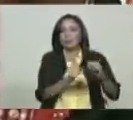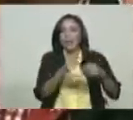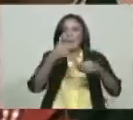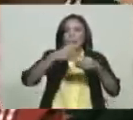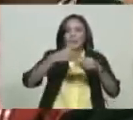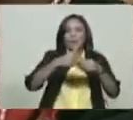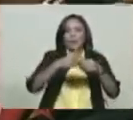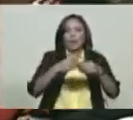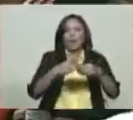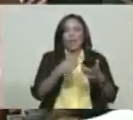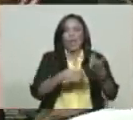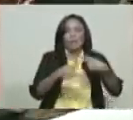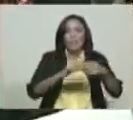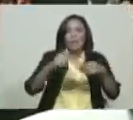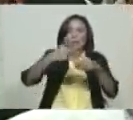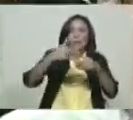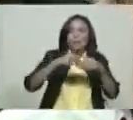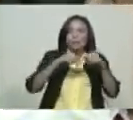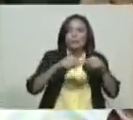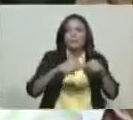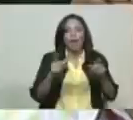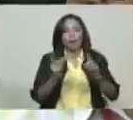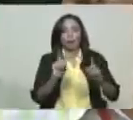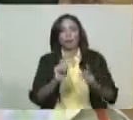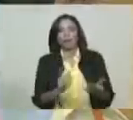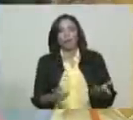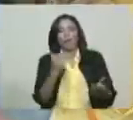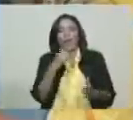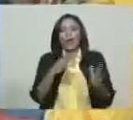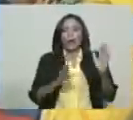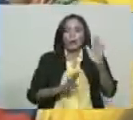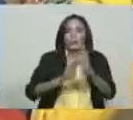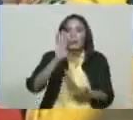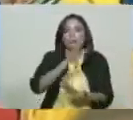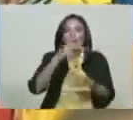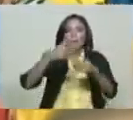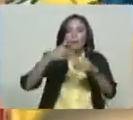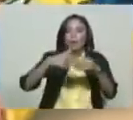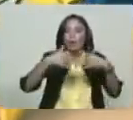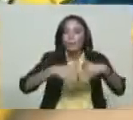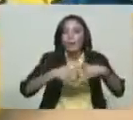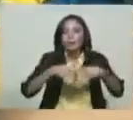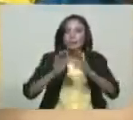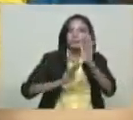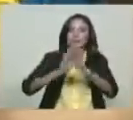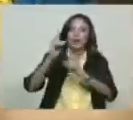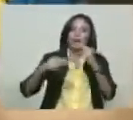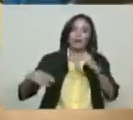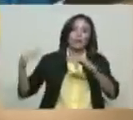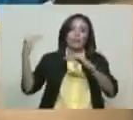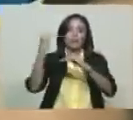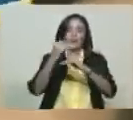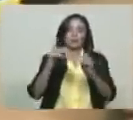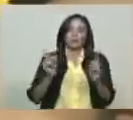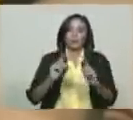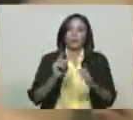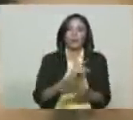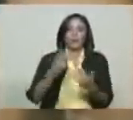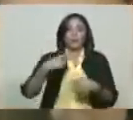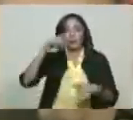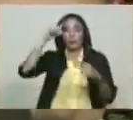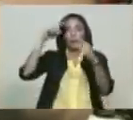romper con el rentismo petrolero, no significa que no vamos a desarrollar la industria petrolera al máximo nivel. Nuestra